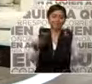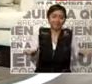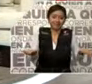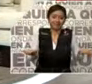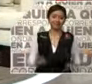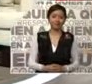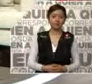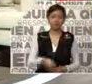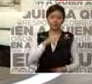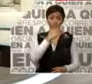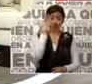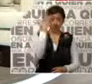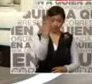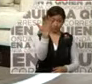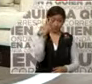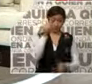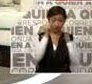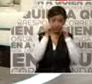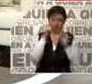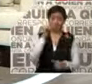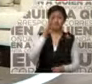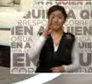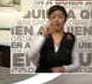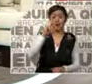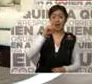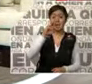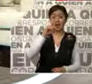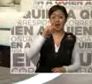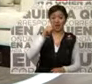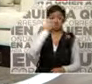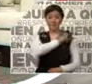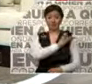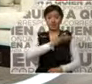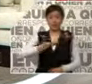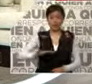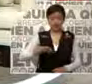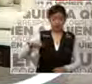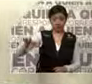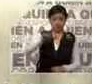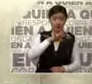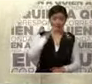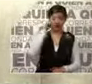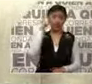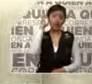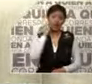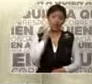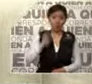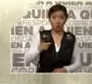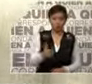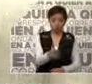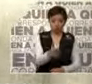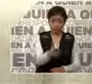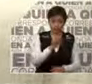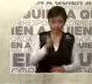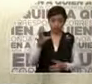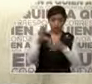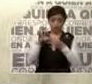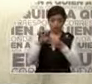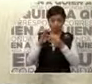pues vamos a solicitar la atención de la ciudadana Bárbara Botello Santibáñez, presidenta municipal de León, Guanajuato. Y bueno, nos comentas que ya